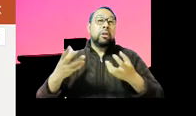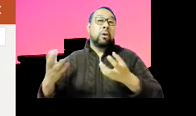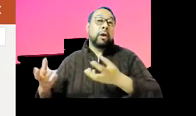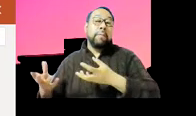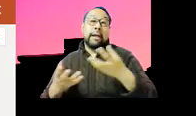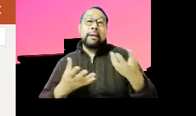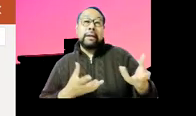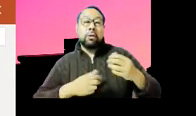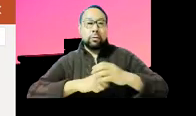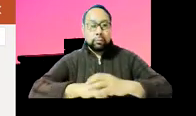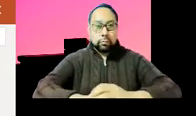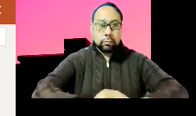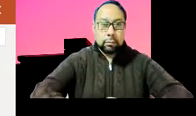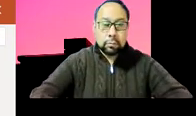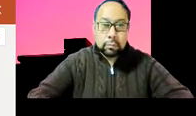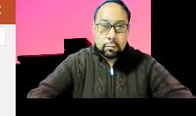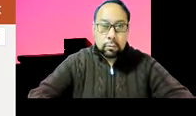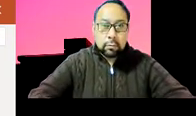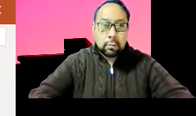termino haciendo lo que me está diciendo.